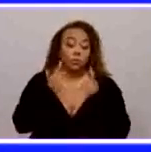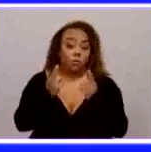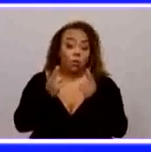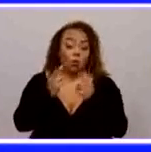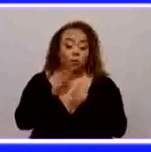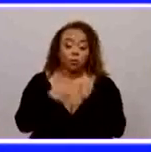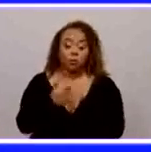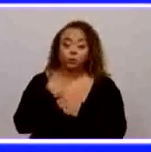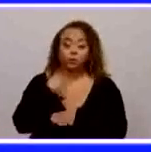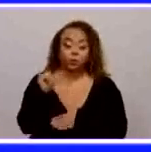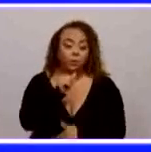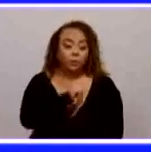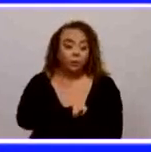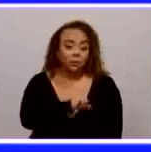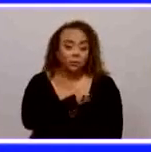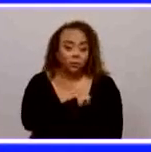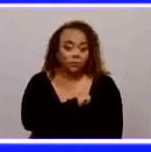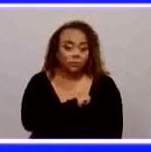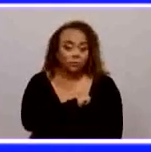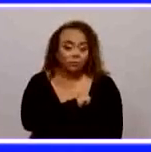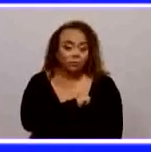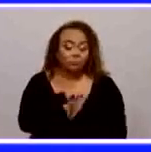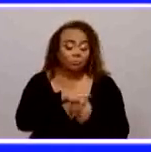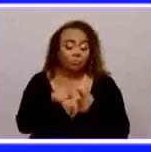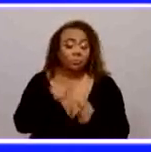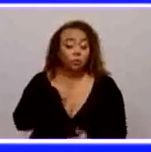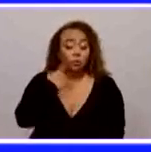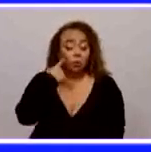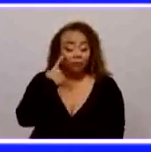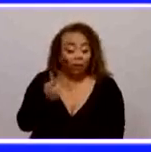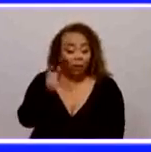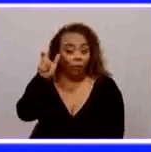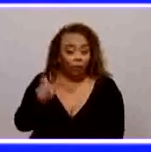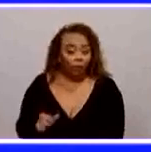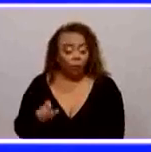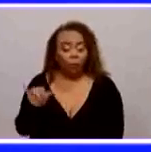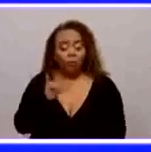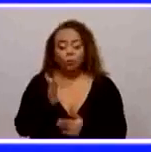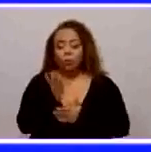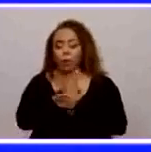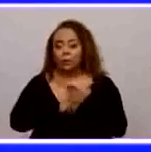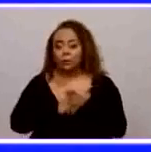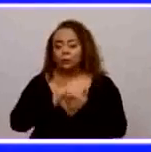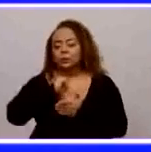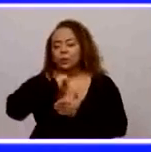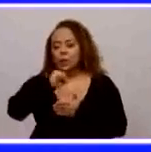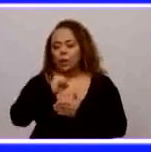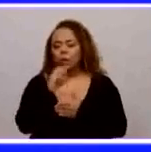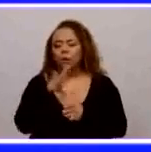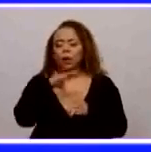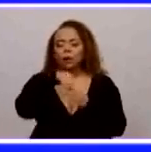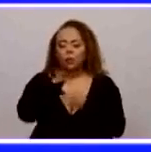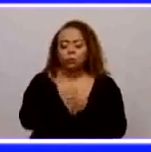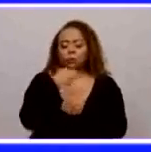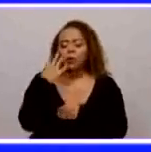todos tuvieran la misma actitud de Joel Campbell. Entonces, yo a Campbell lo veo como alguien que se ha ganado dentro y fuera de la